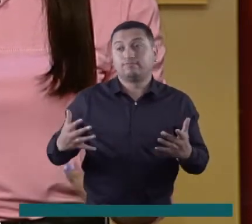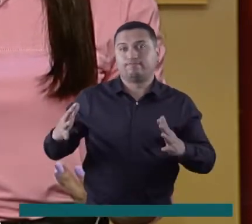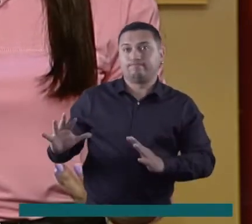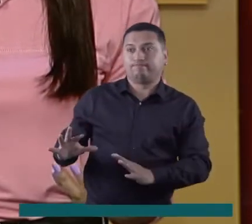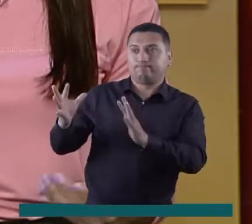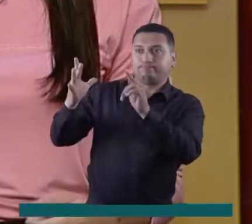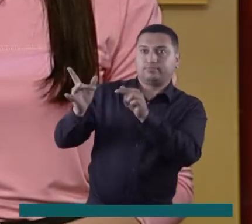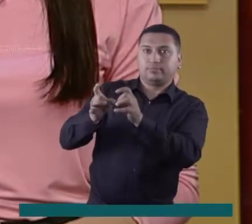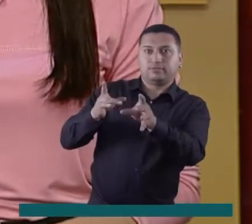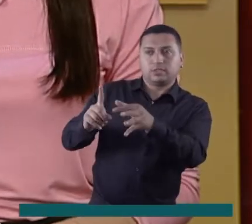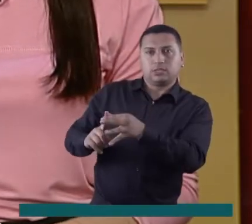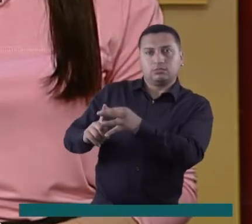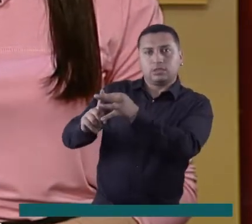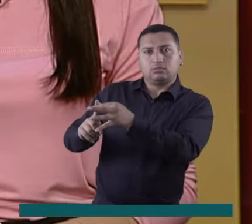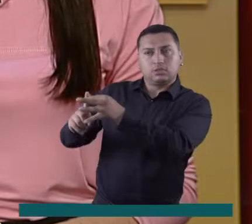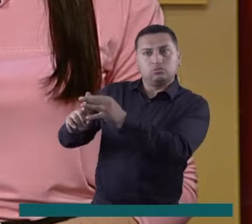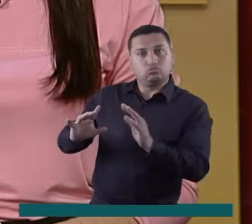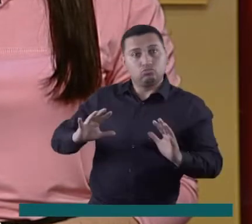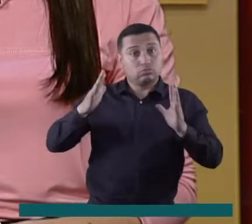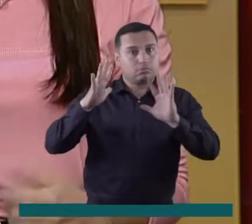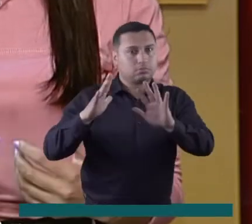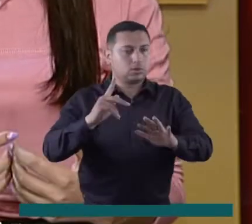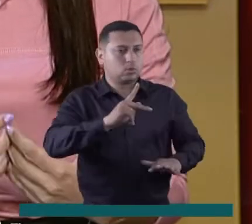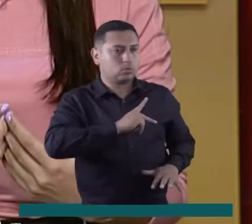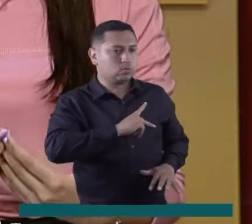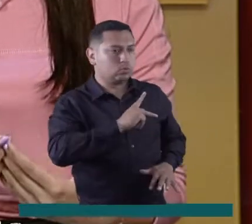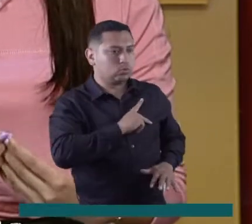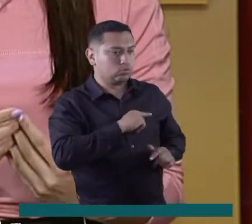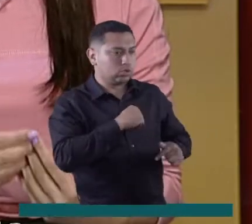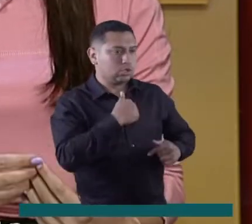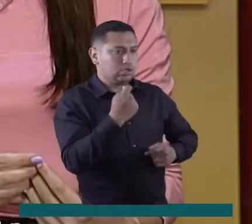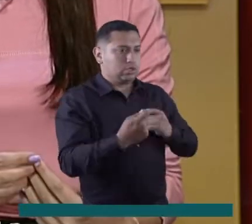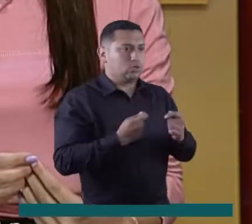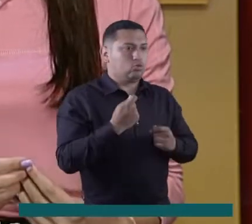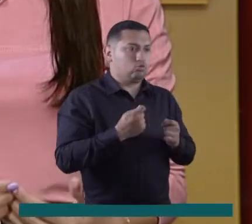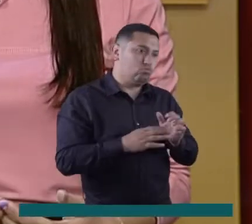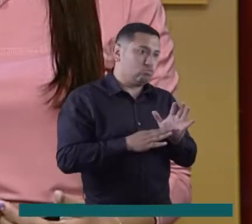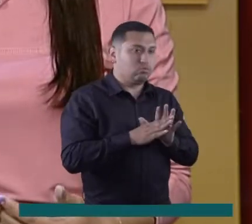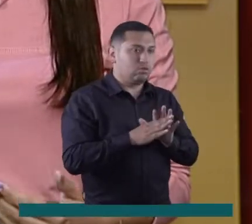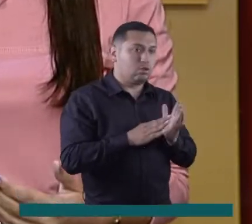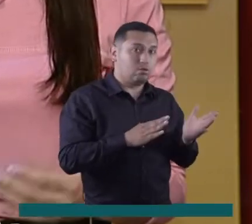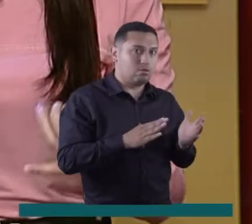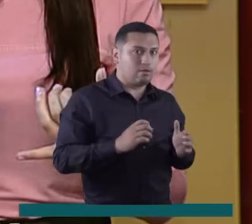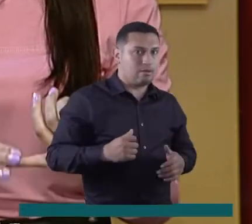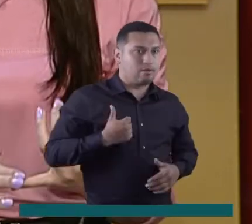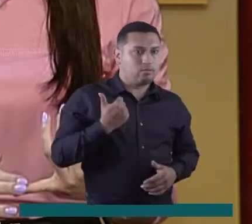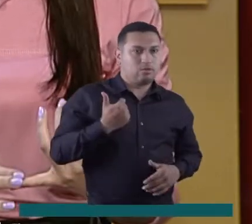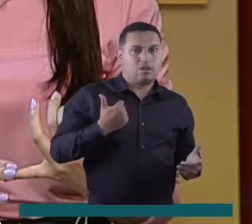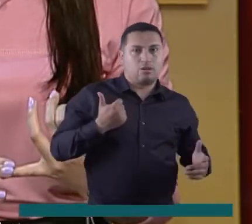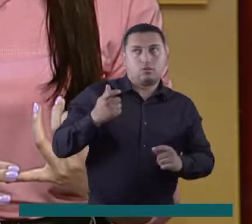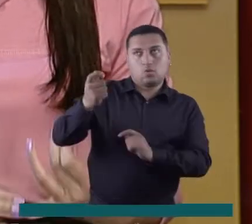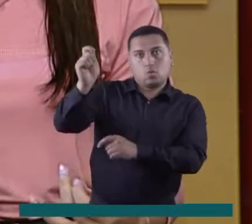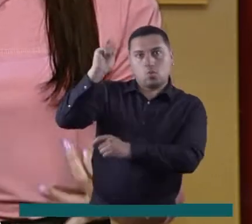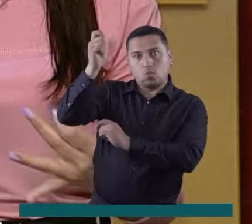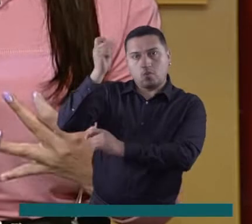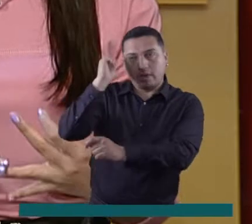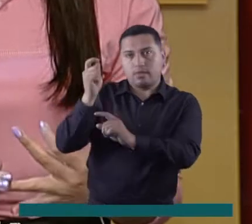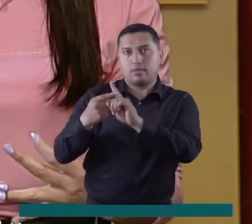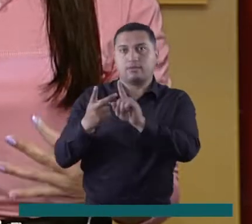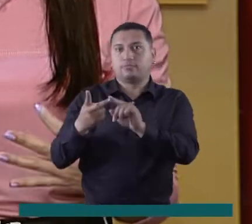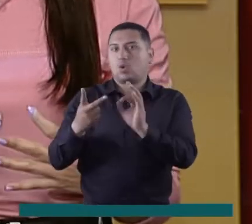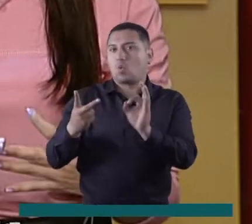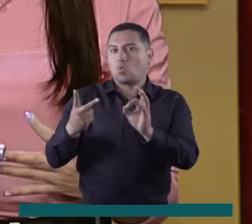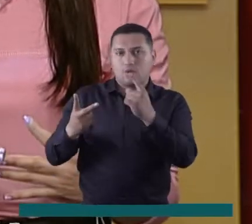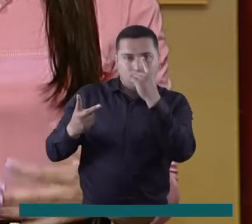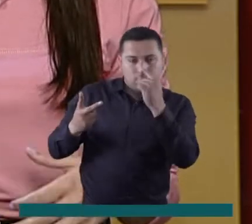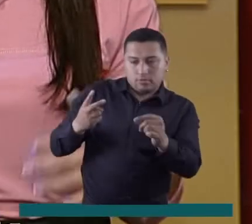de festividad, pero los que han decidido emprender pueden aprovecharlas a su favor. Fechas como el mes de la cometa en Colombia,